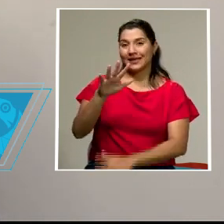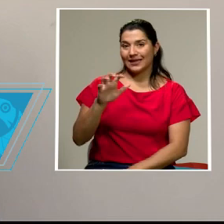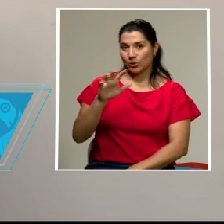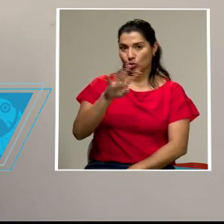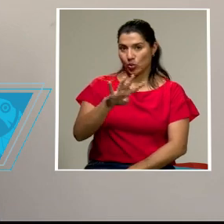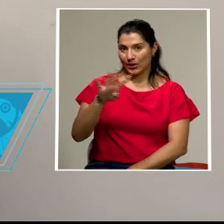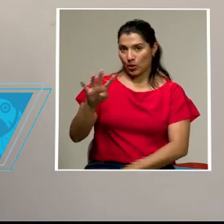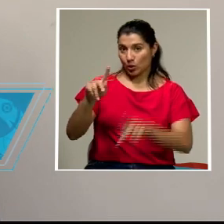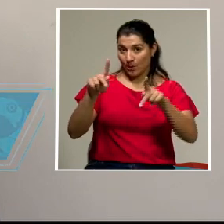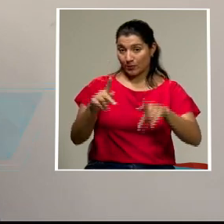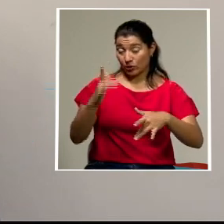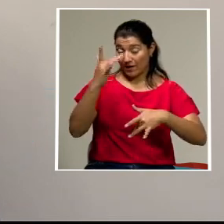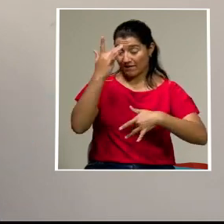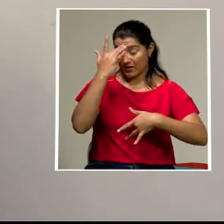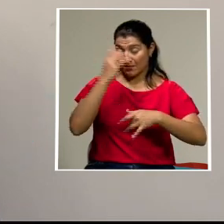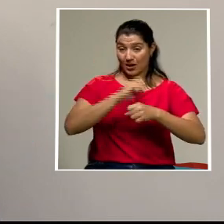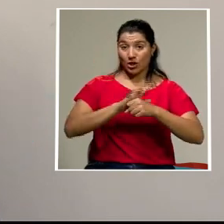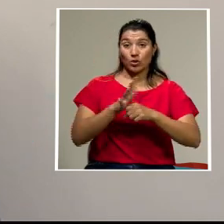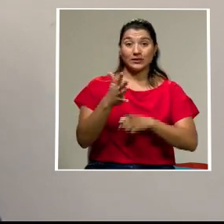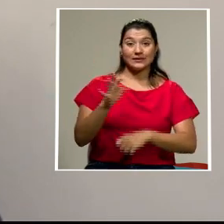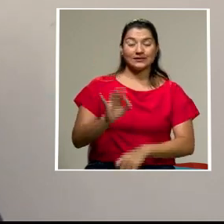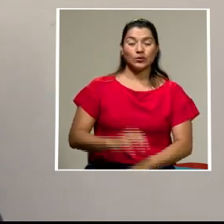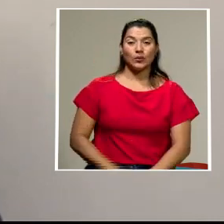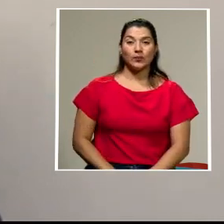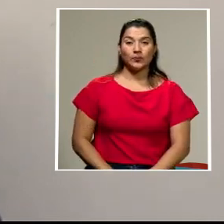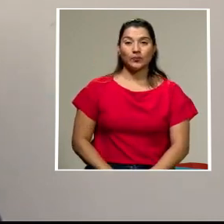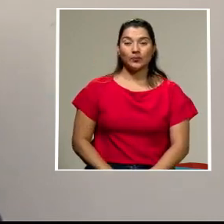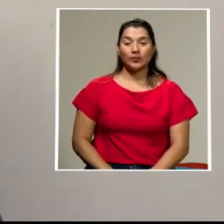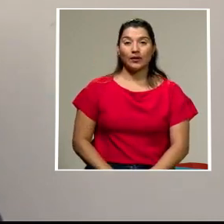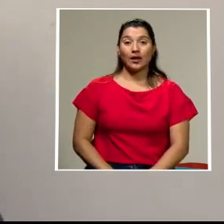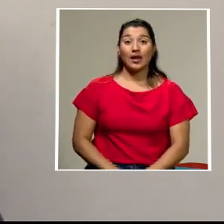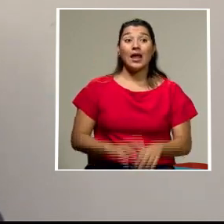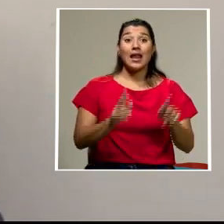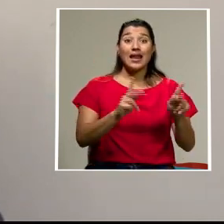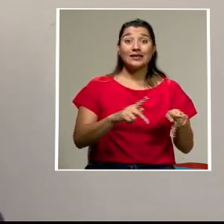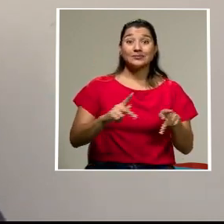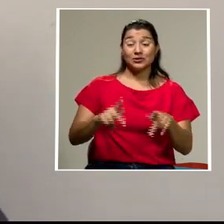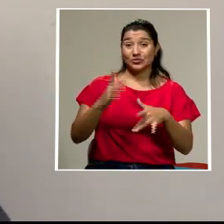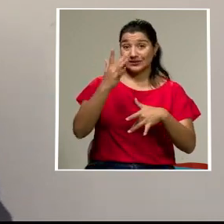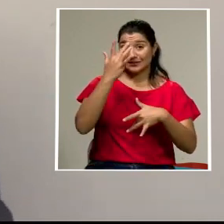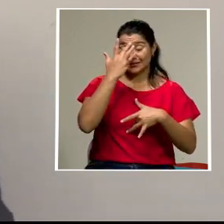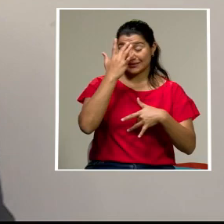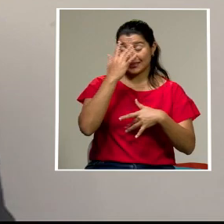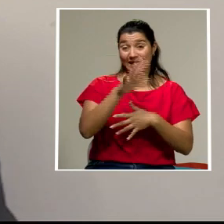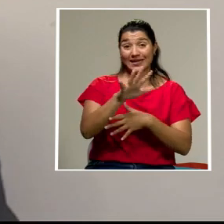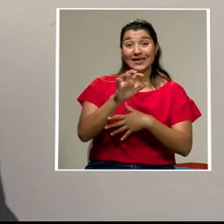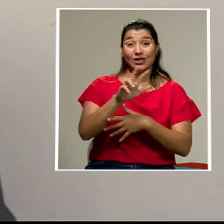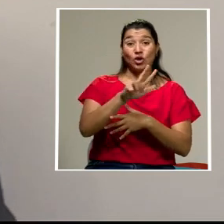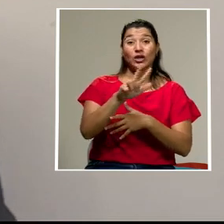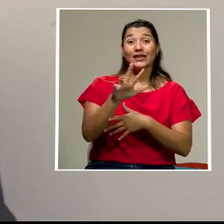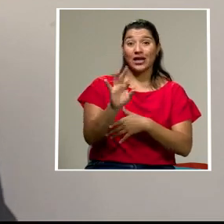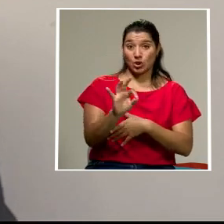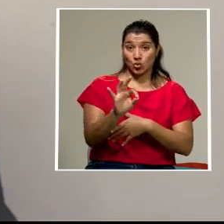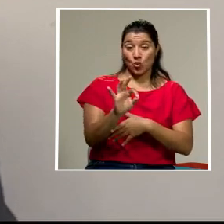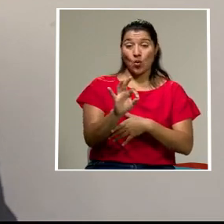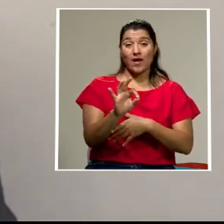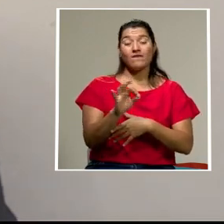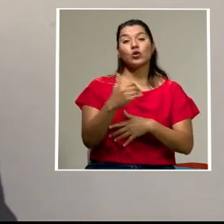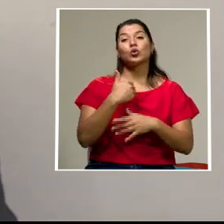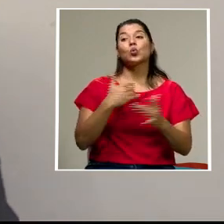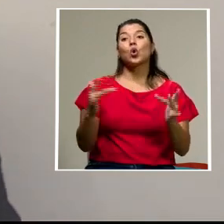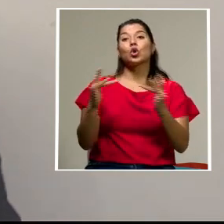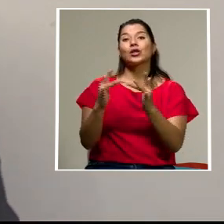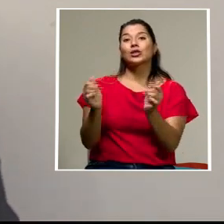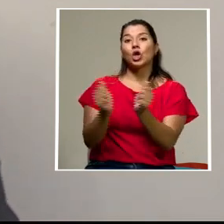222.544 casos confirmados de COVID-19. De los casos registrados, 539 fueron diagnosticados por nexo